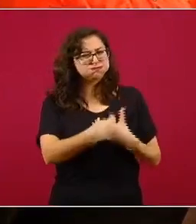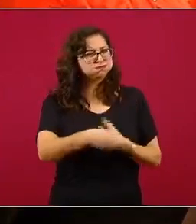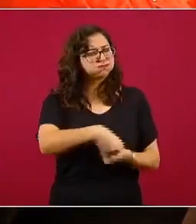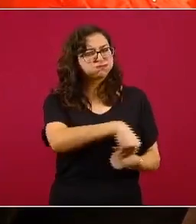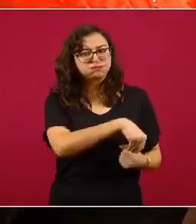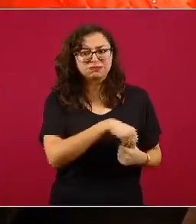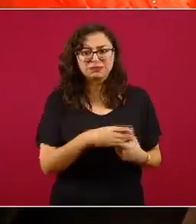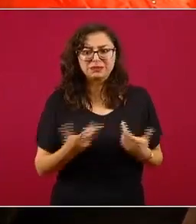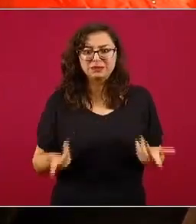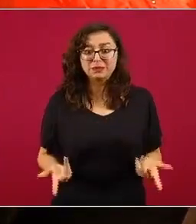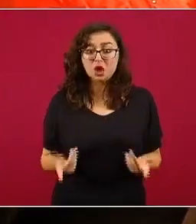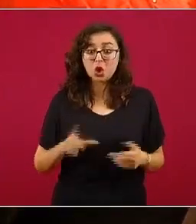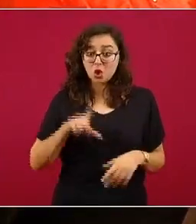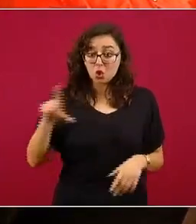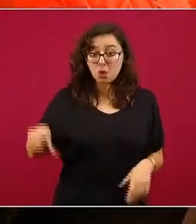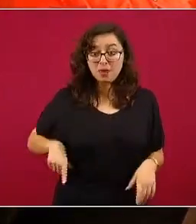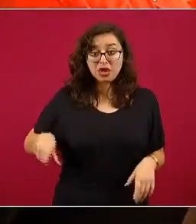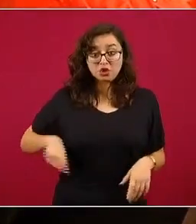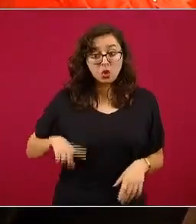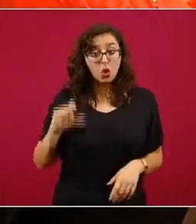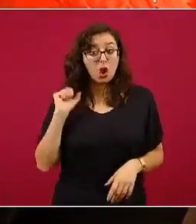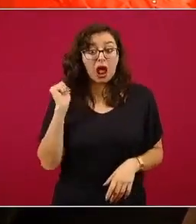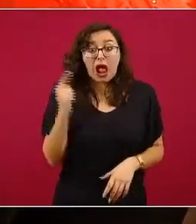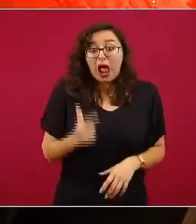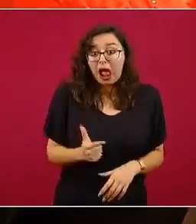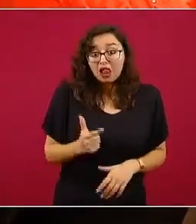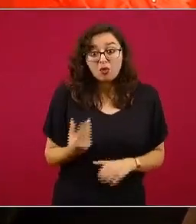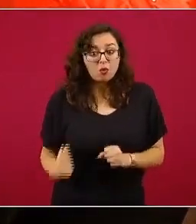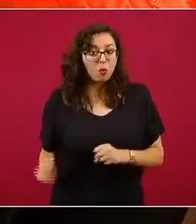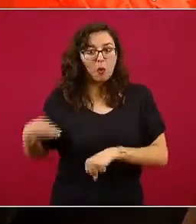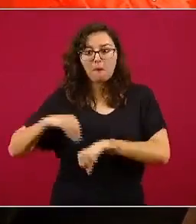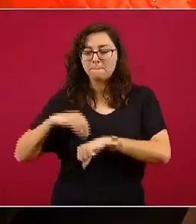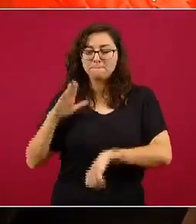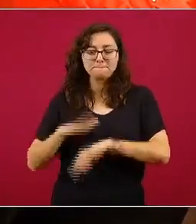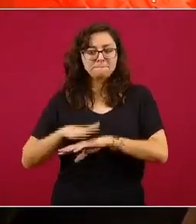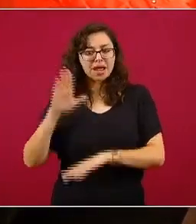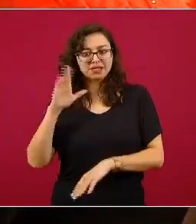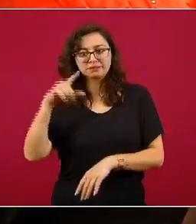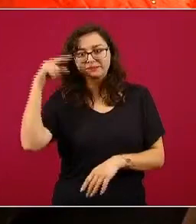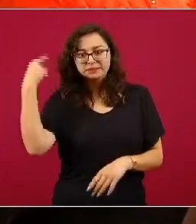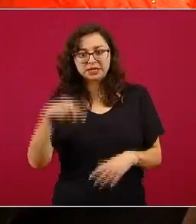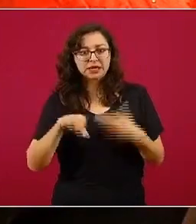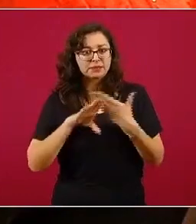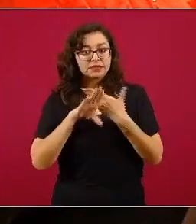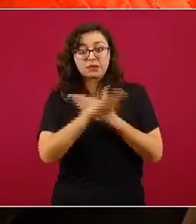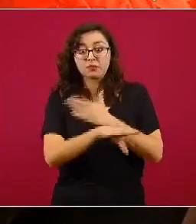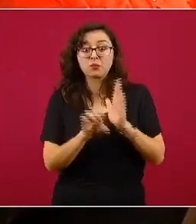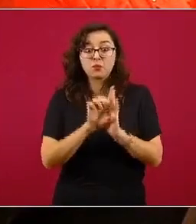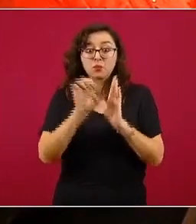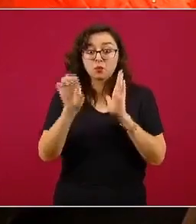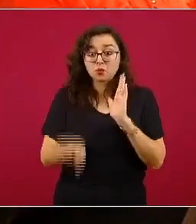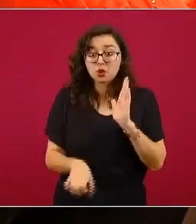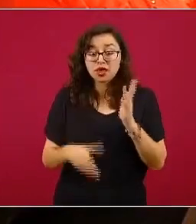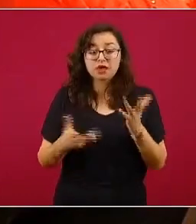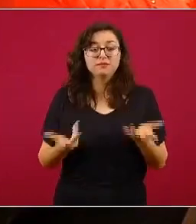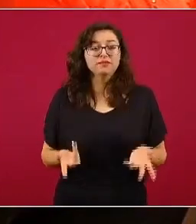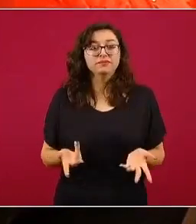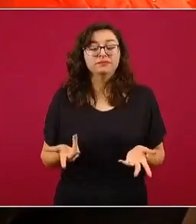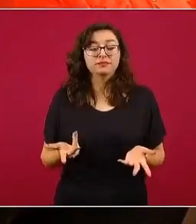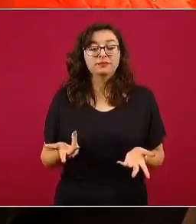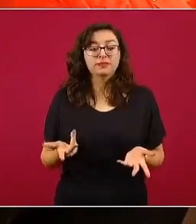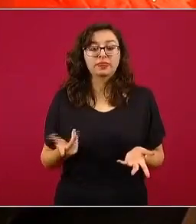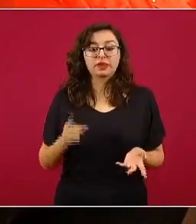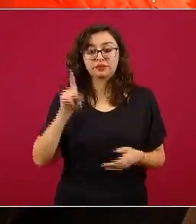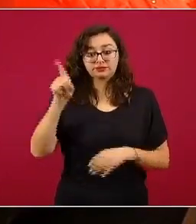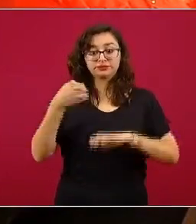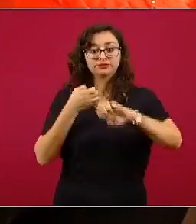gobierno tiene alguna medida, aparte del llamado a la población, para evitar esa situación? Como por ejemplo, ya está pasando en